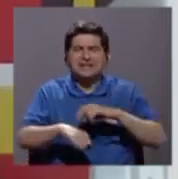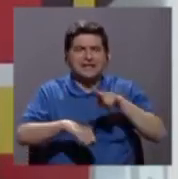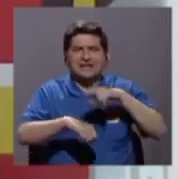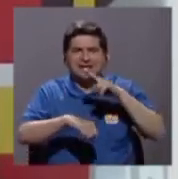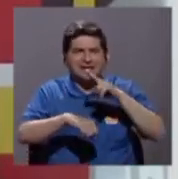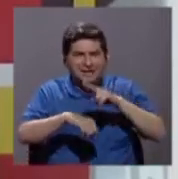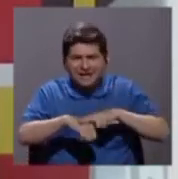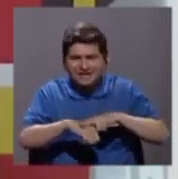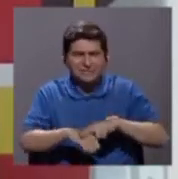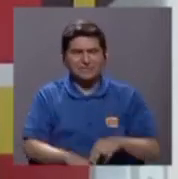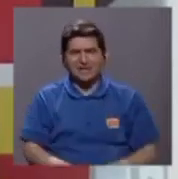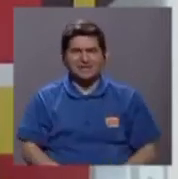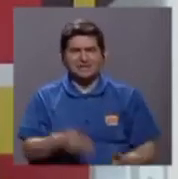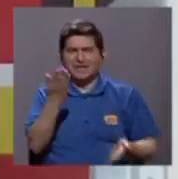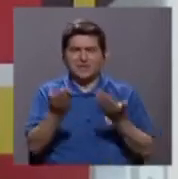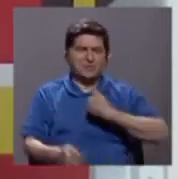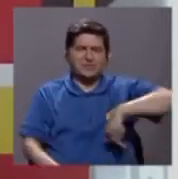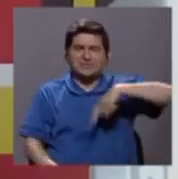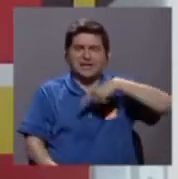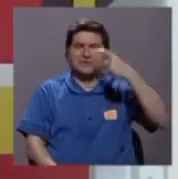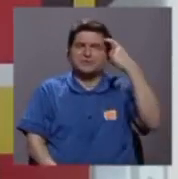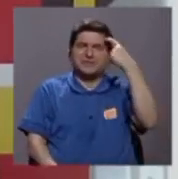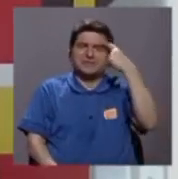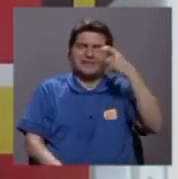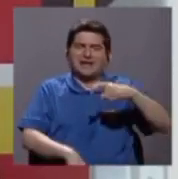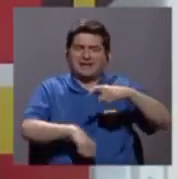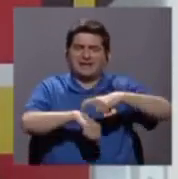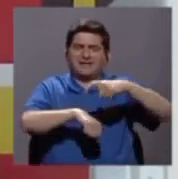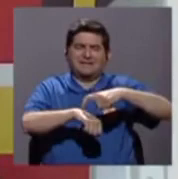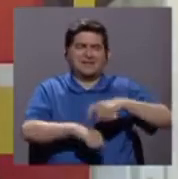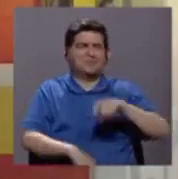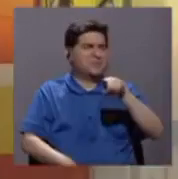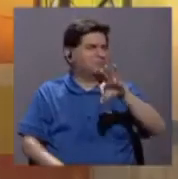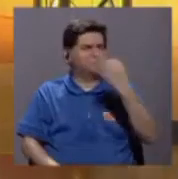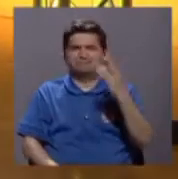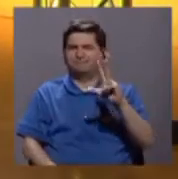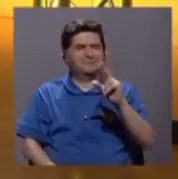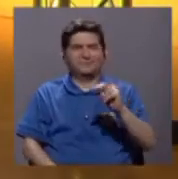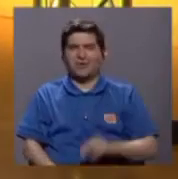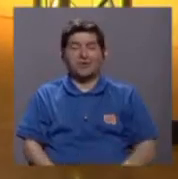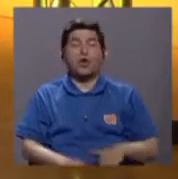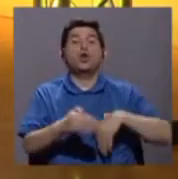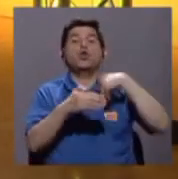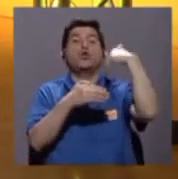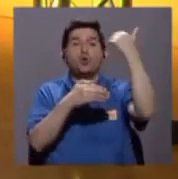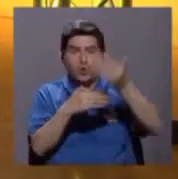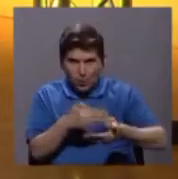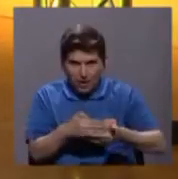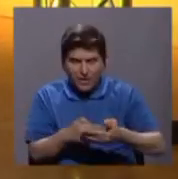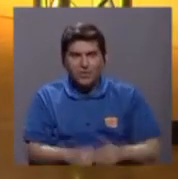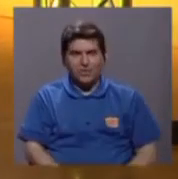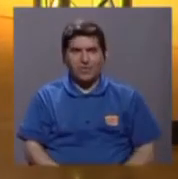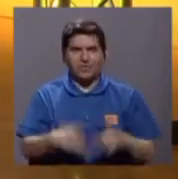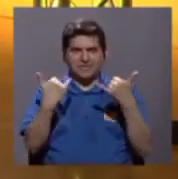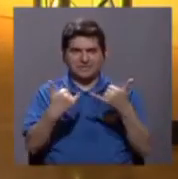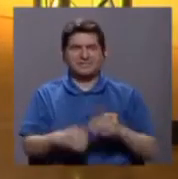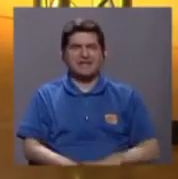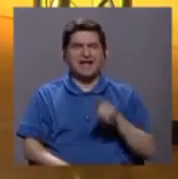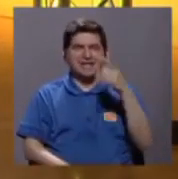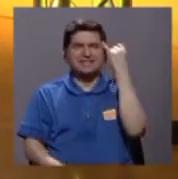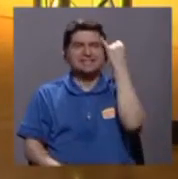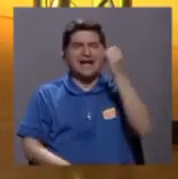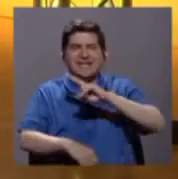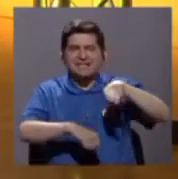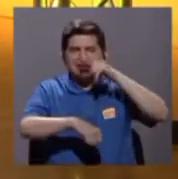nosotros imaginamos el tiempo. No era así. Era después que el nacionalismo